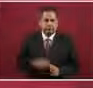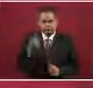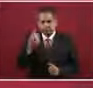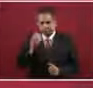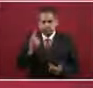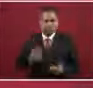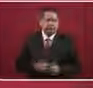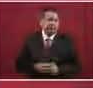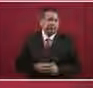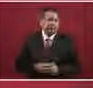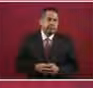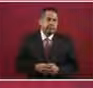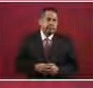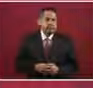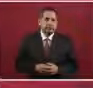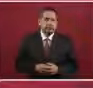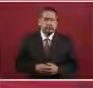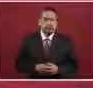para